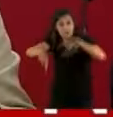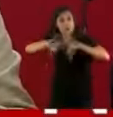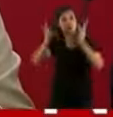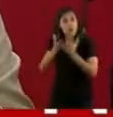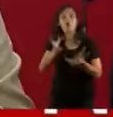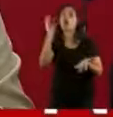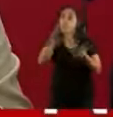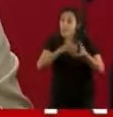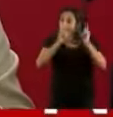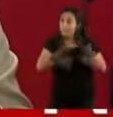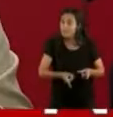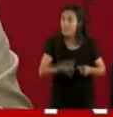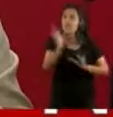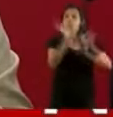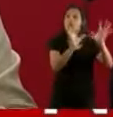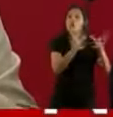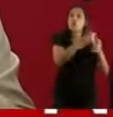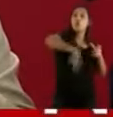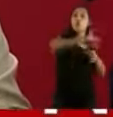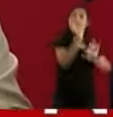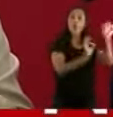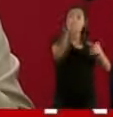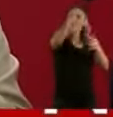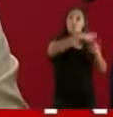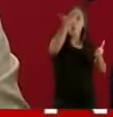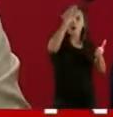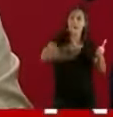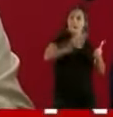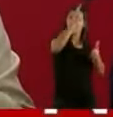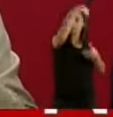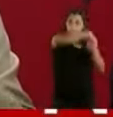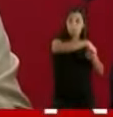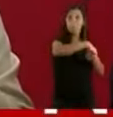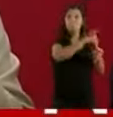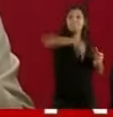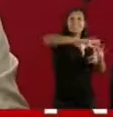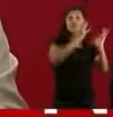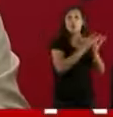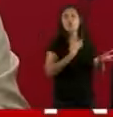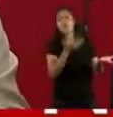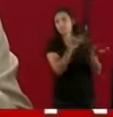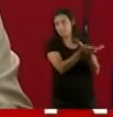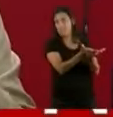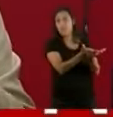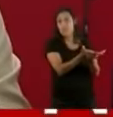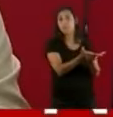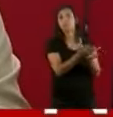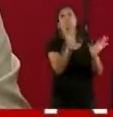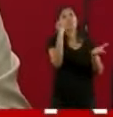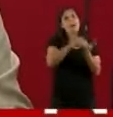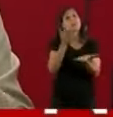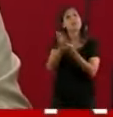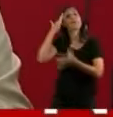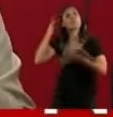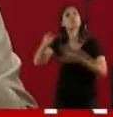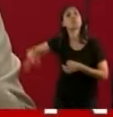apoyatura que logística de las Fuerzas Armadas Argentinas, le vamos a pedir a la